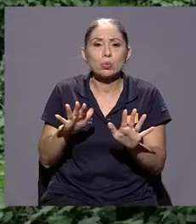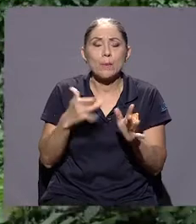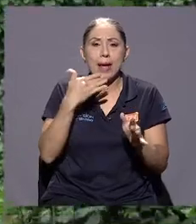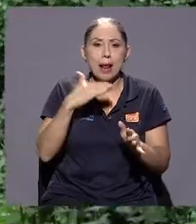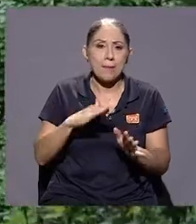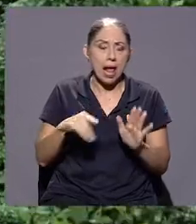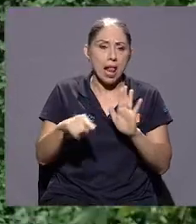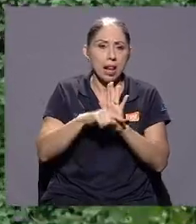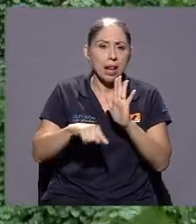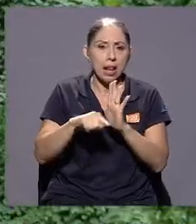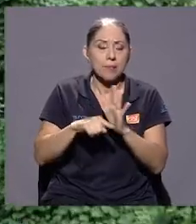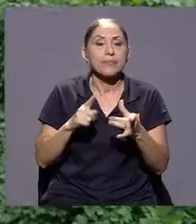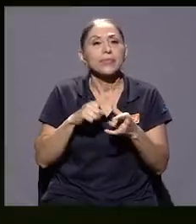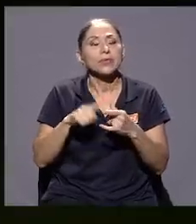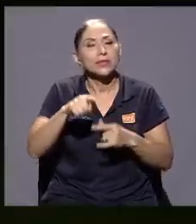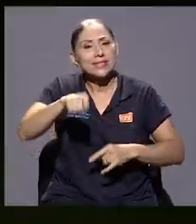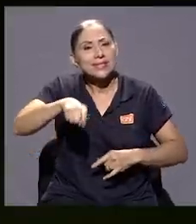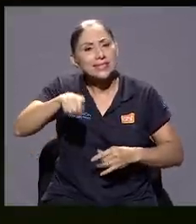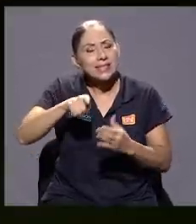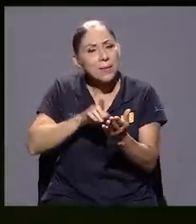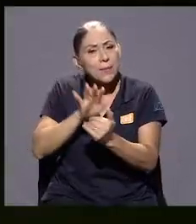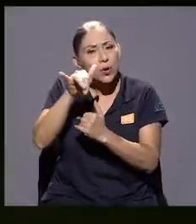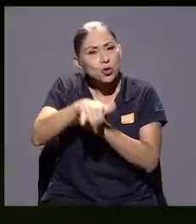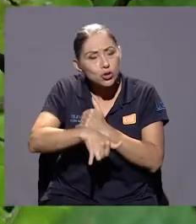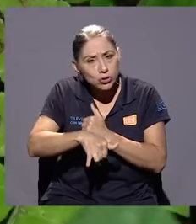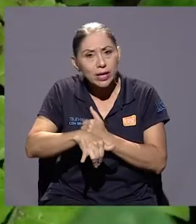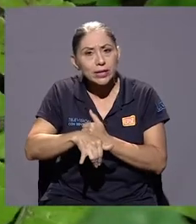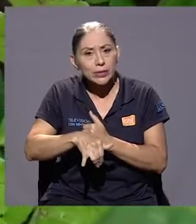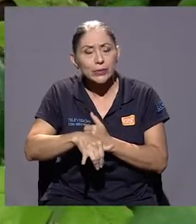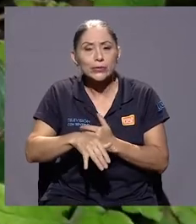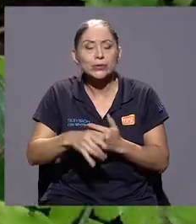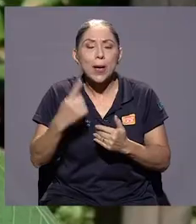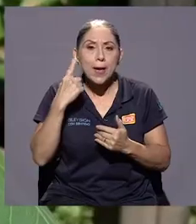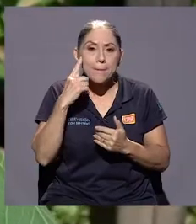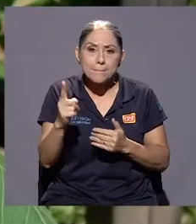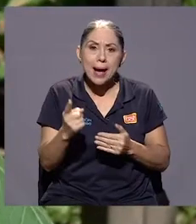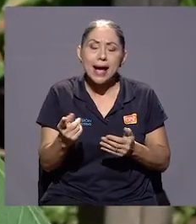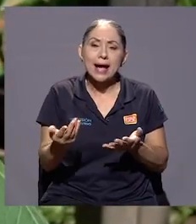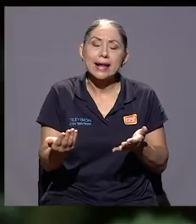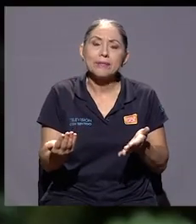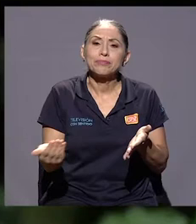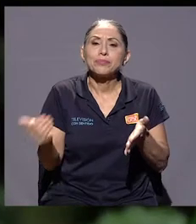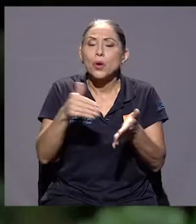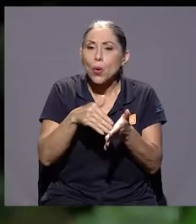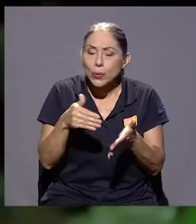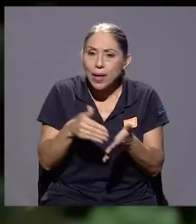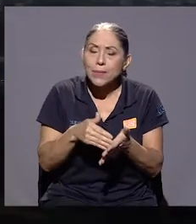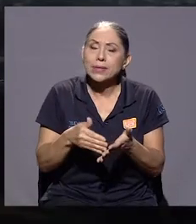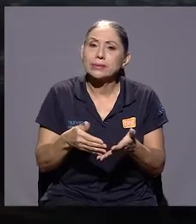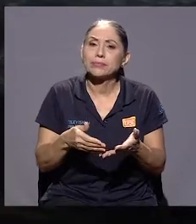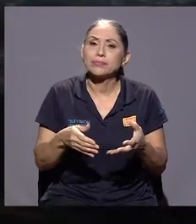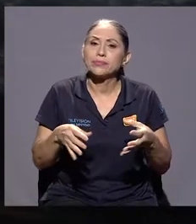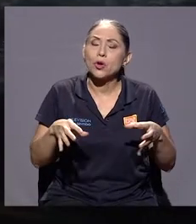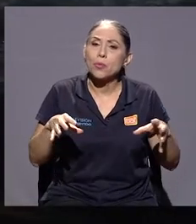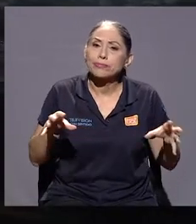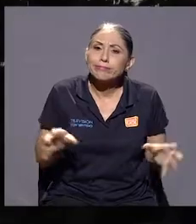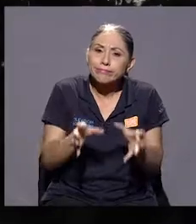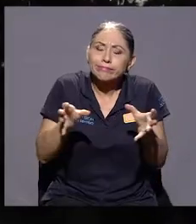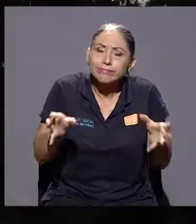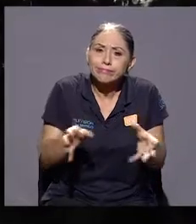busquen acercar a habilitar digamos de una otra manera ya sea hacer